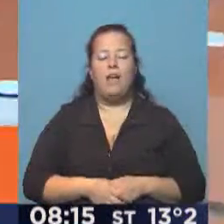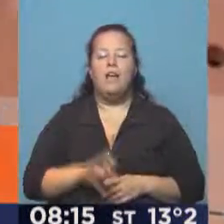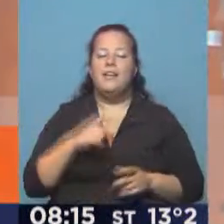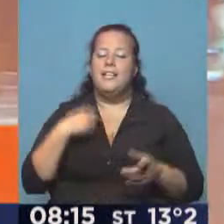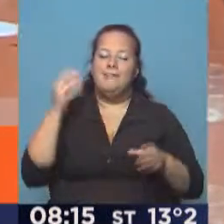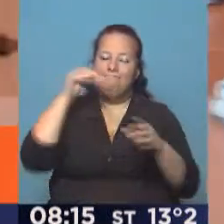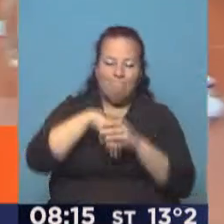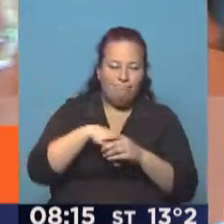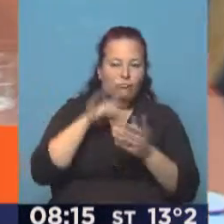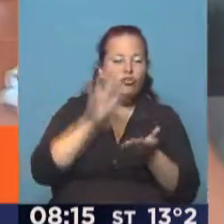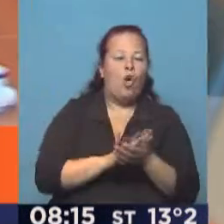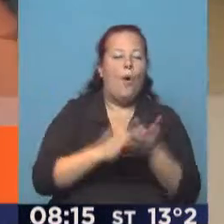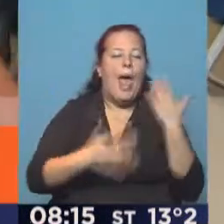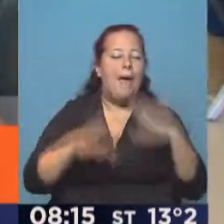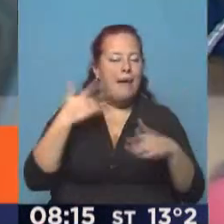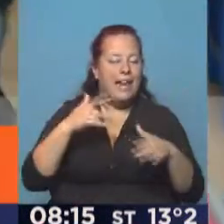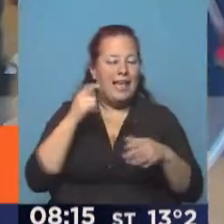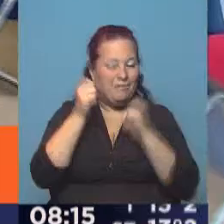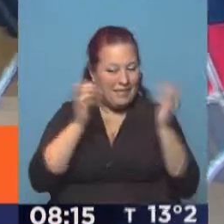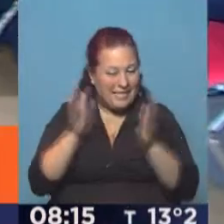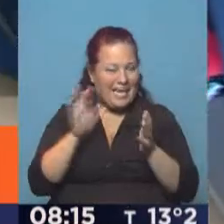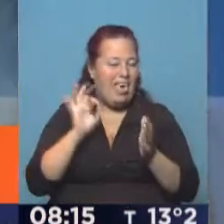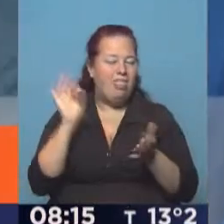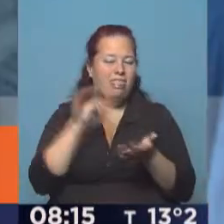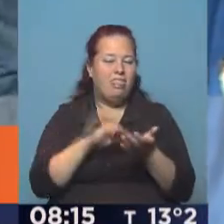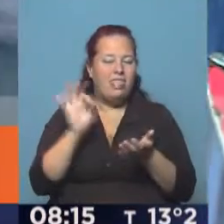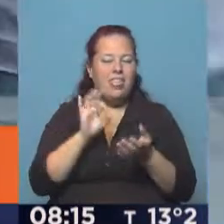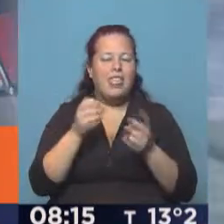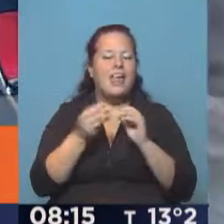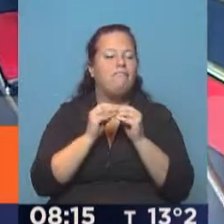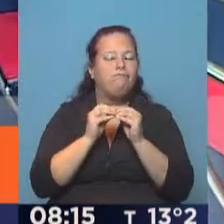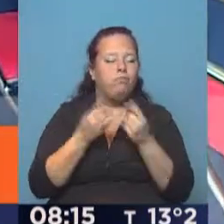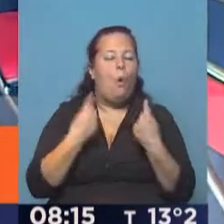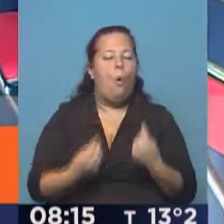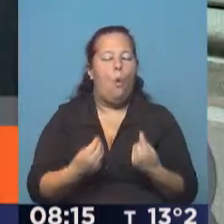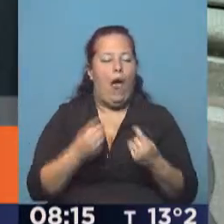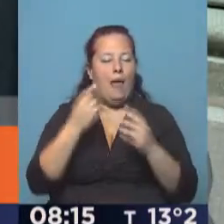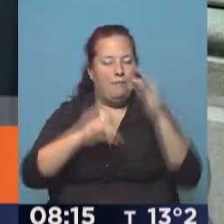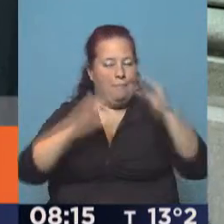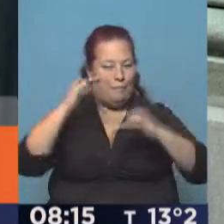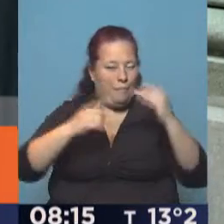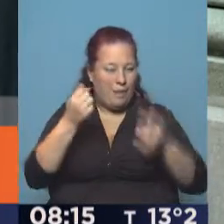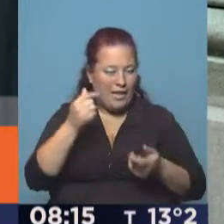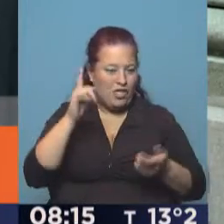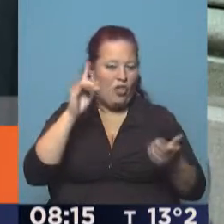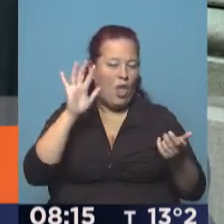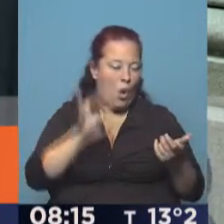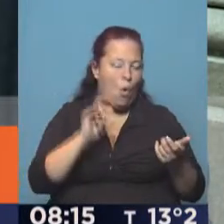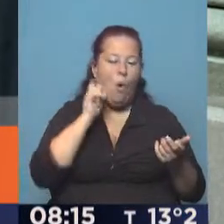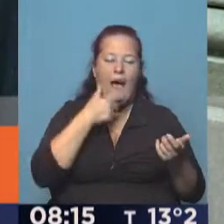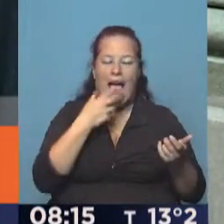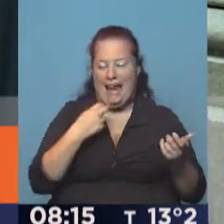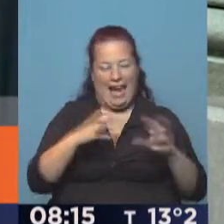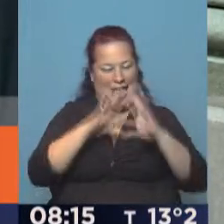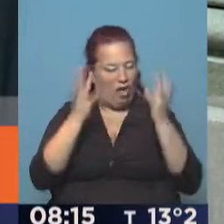incluir en lo que hace a la emergencia PYME el tratamiento de los cuadros tarifarios de energético